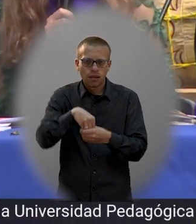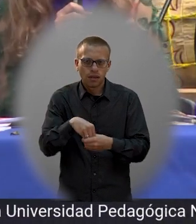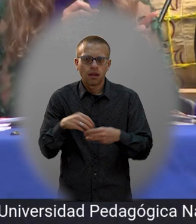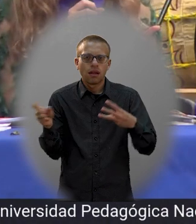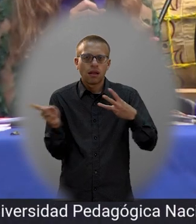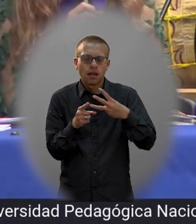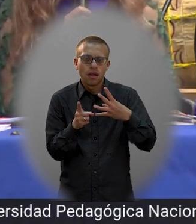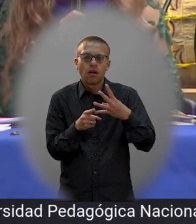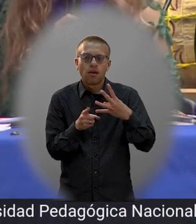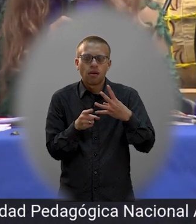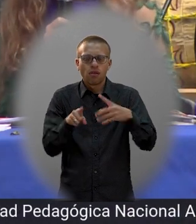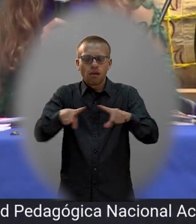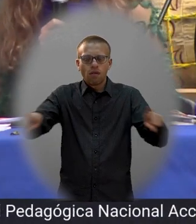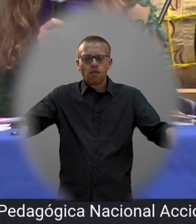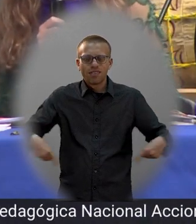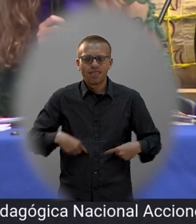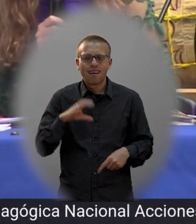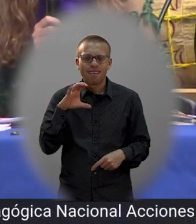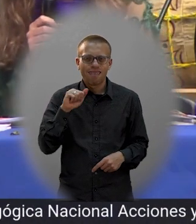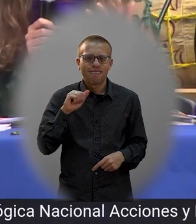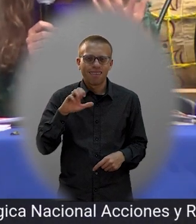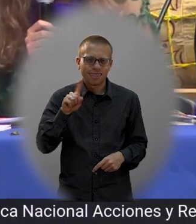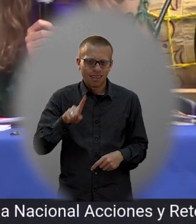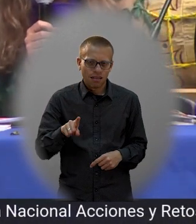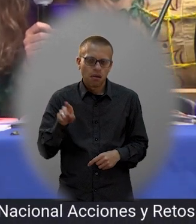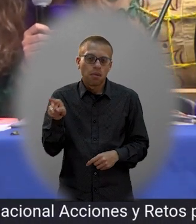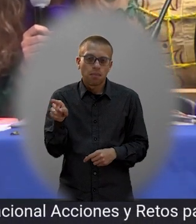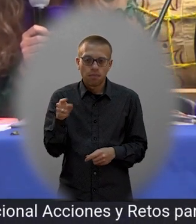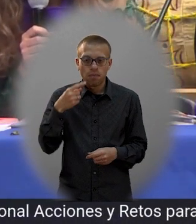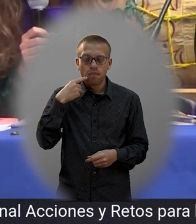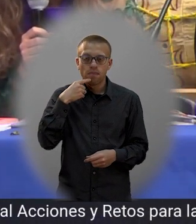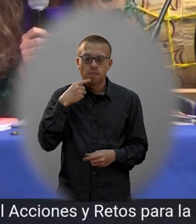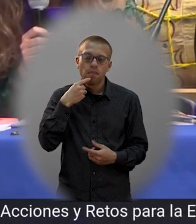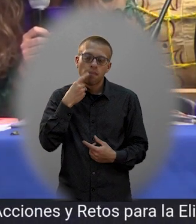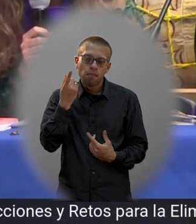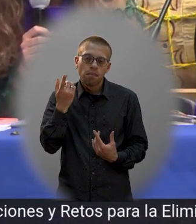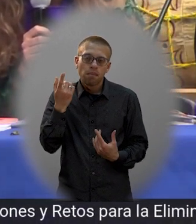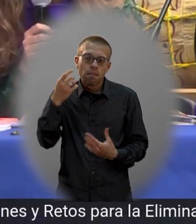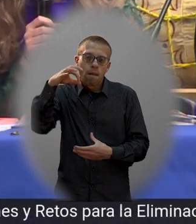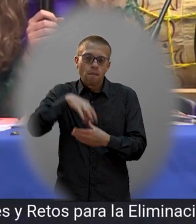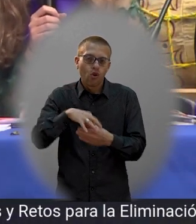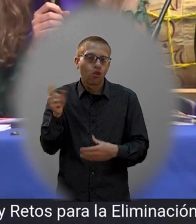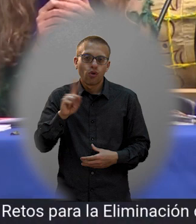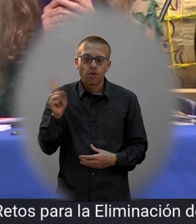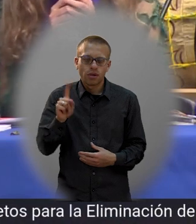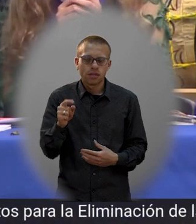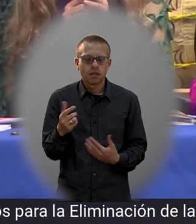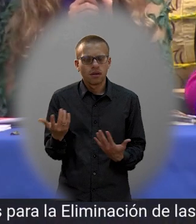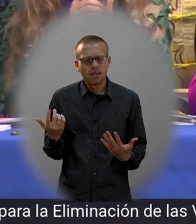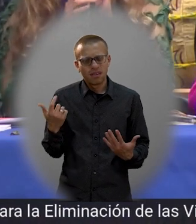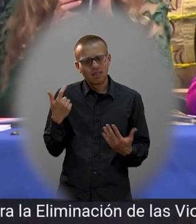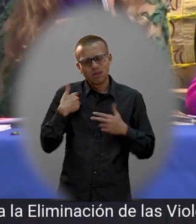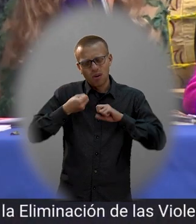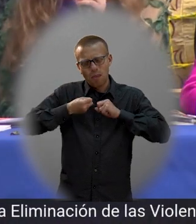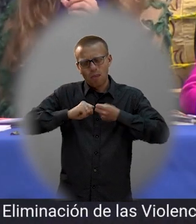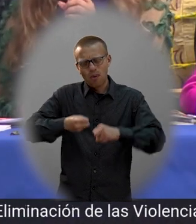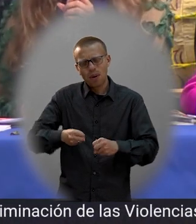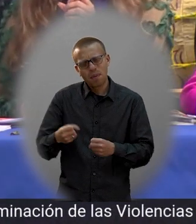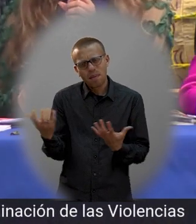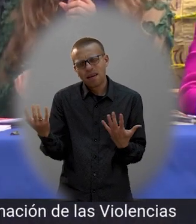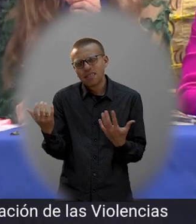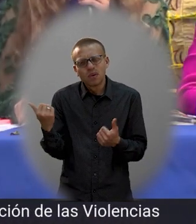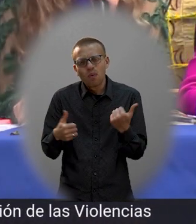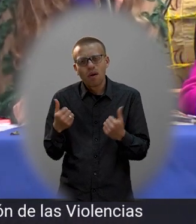tiene voz pero no tiene voto. Se me hace muy problemático que estén estas personas por el hecho de que muchas